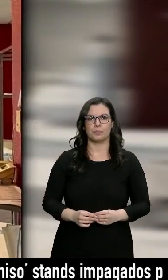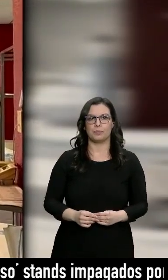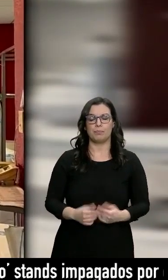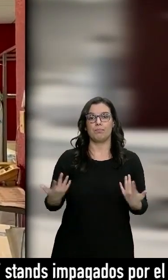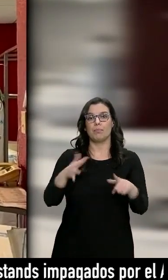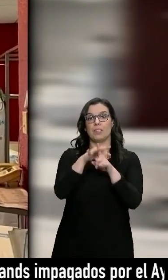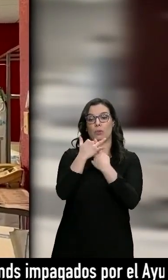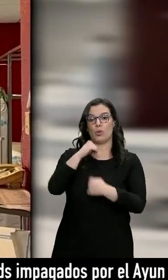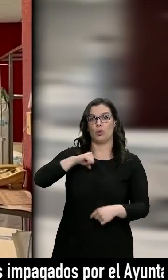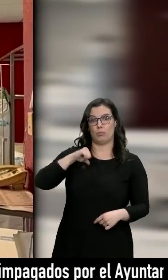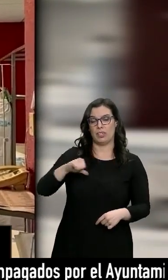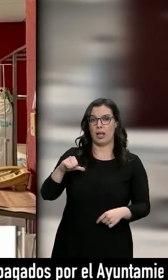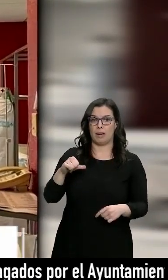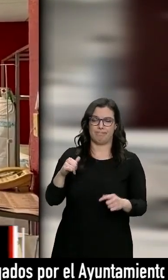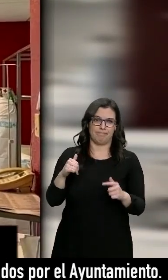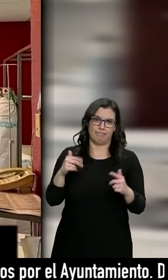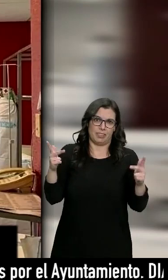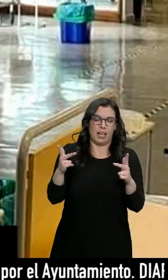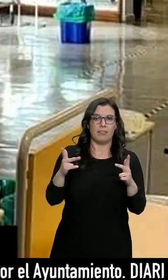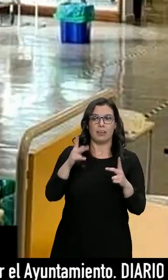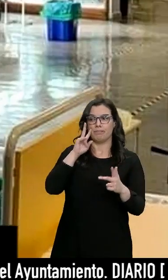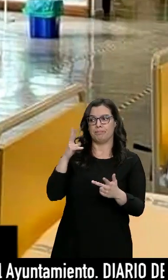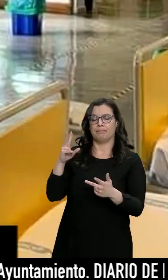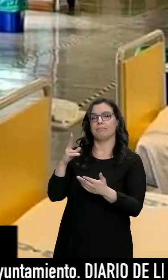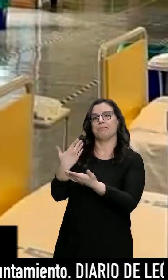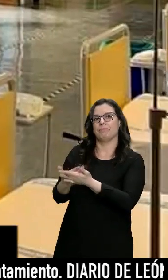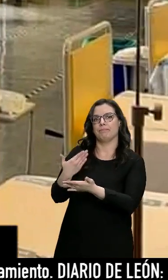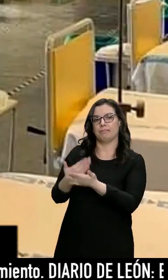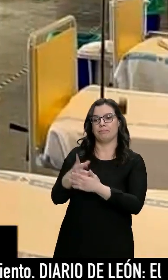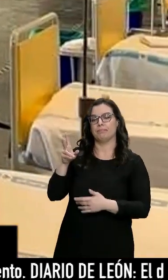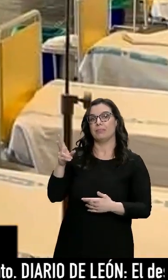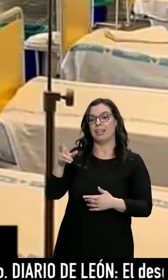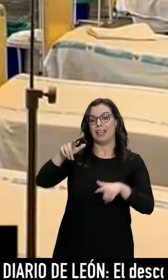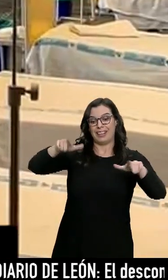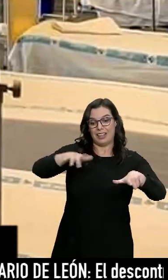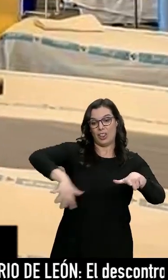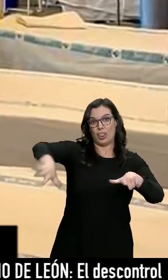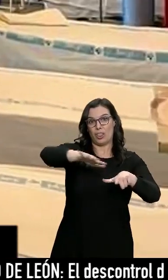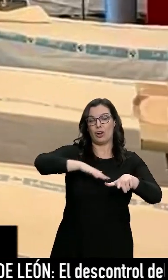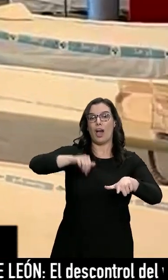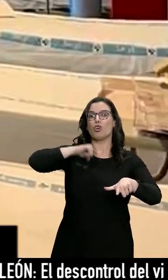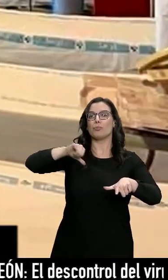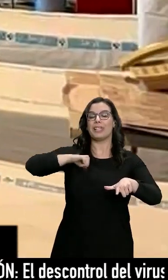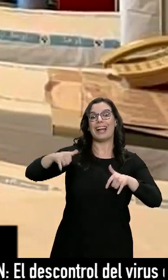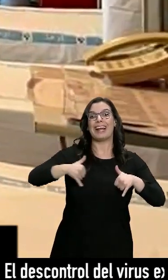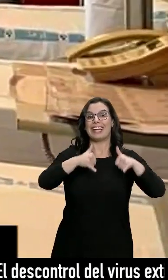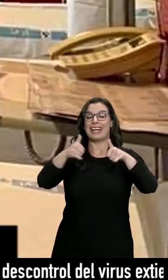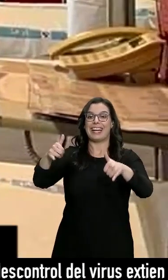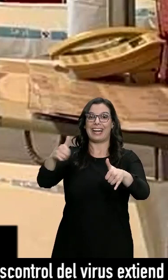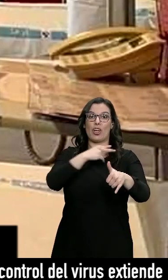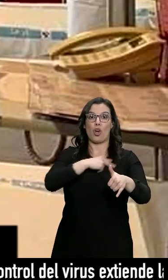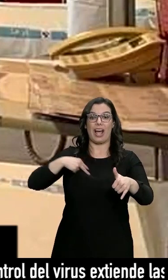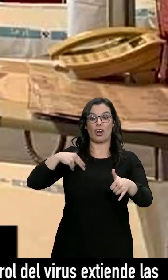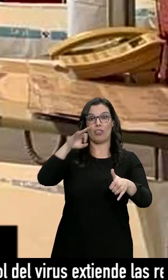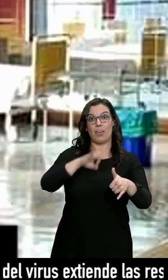Esa situación hospitalaria crítica tiene su reflejo en imágenes como esta. El gimnasio del Hospital Río Carrión de Palencia se ha habilitado en